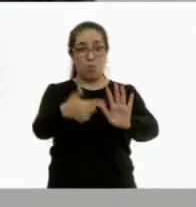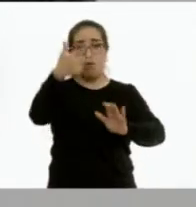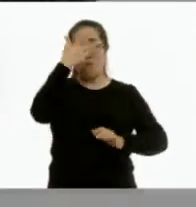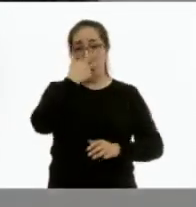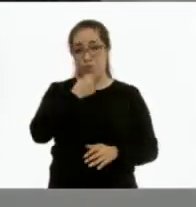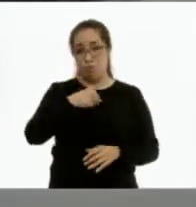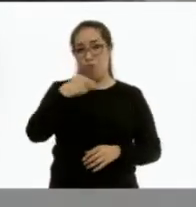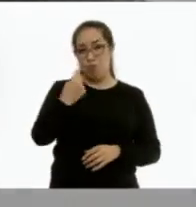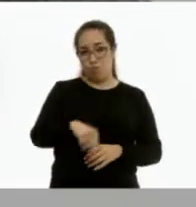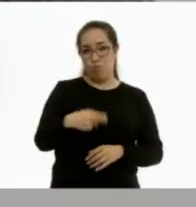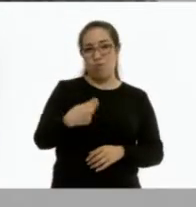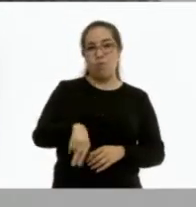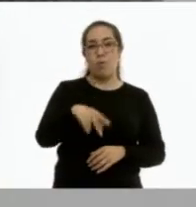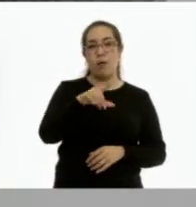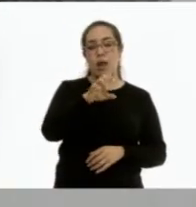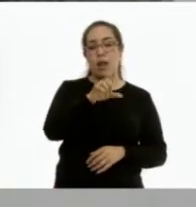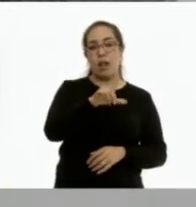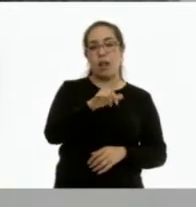el hombre de Tepexpan.